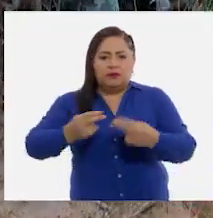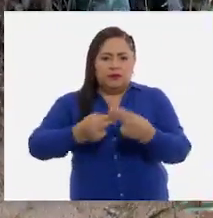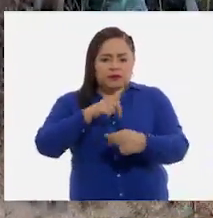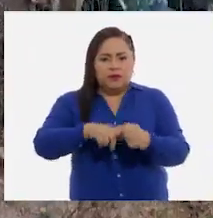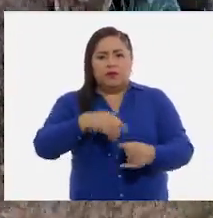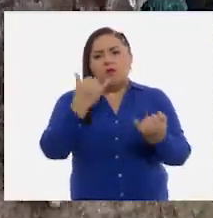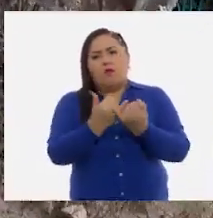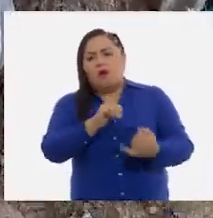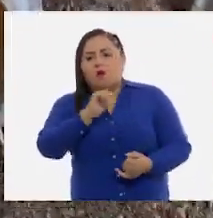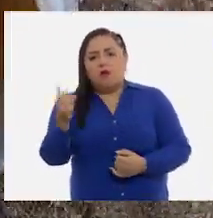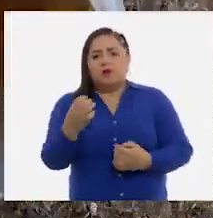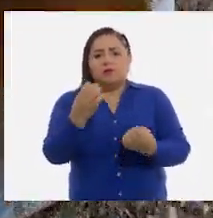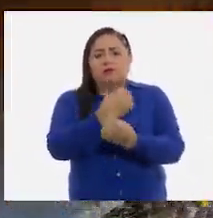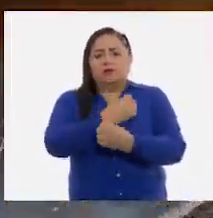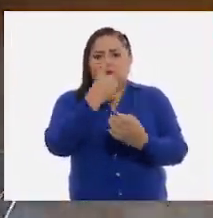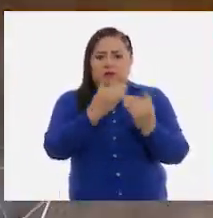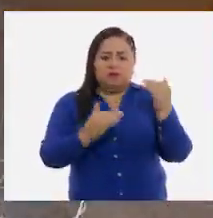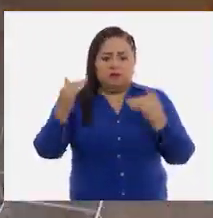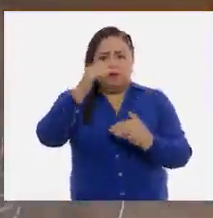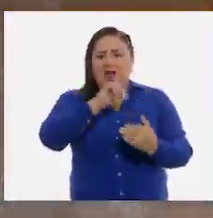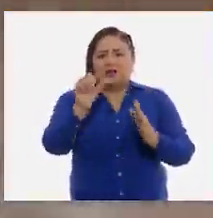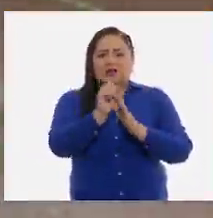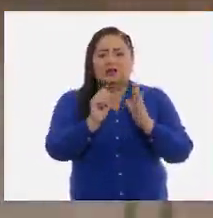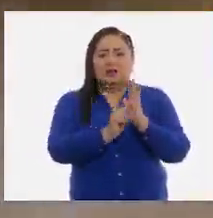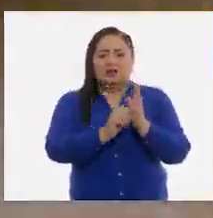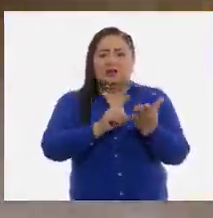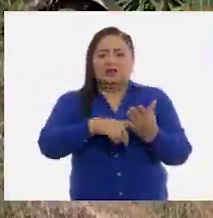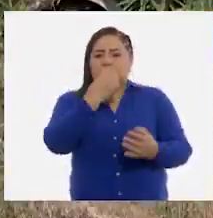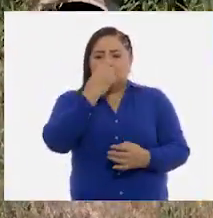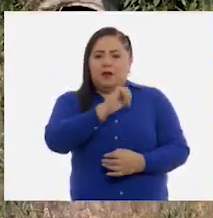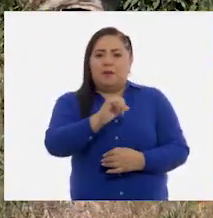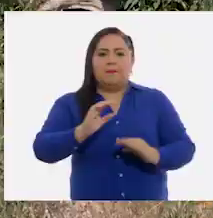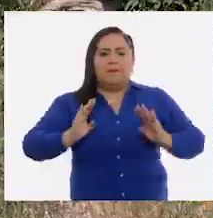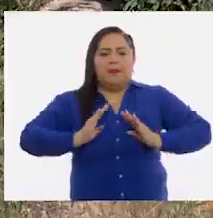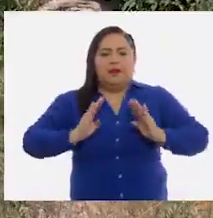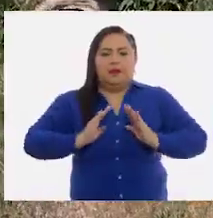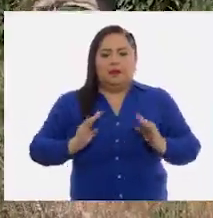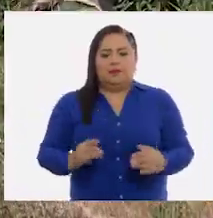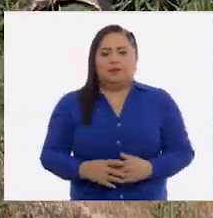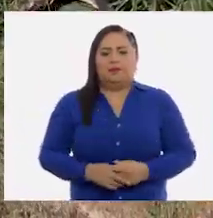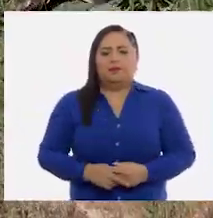como planteles de educación superior del sistema educativo militar.